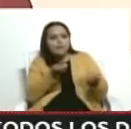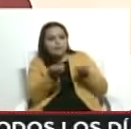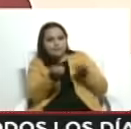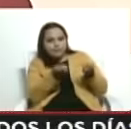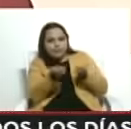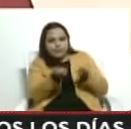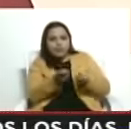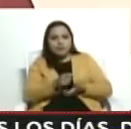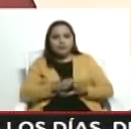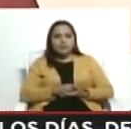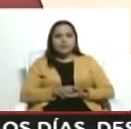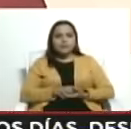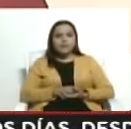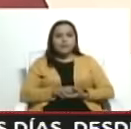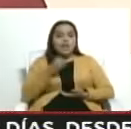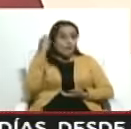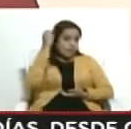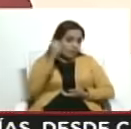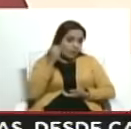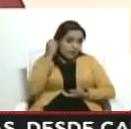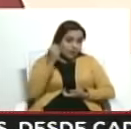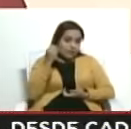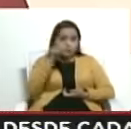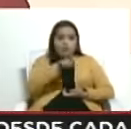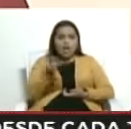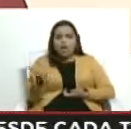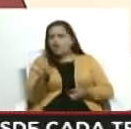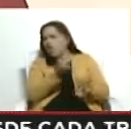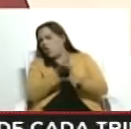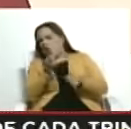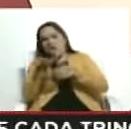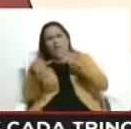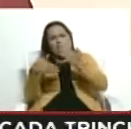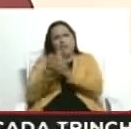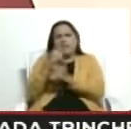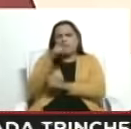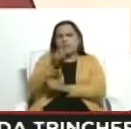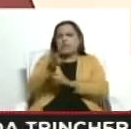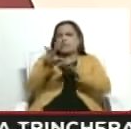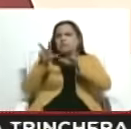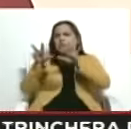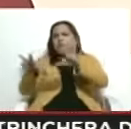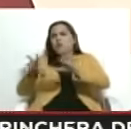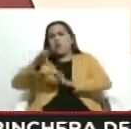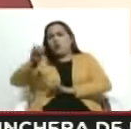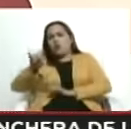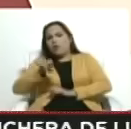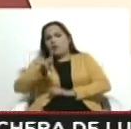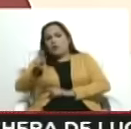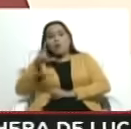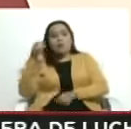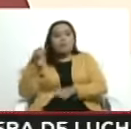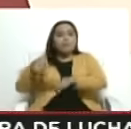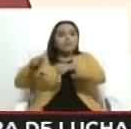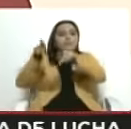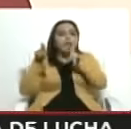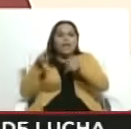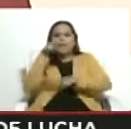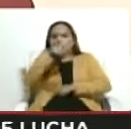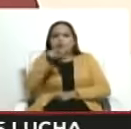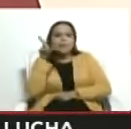a los manipuladores, que creen y le dicen a la gente, no, hasta el 18 de julio tenemos chance. Eso no es